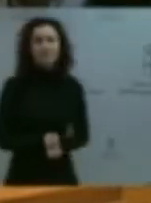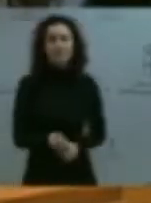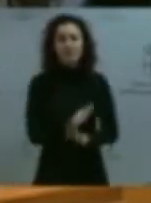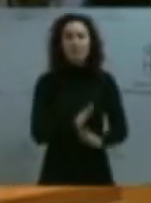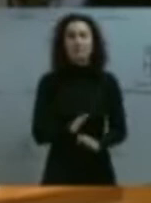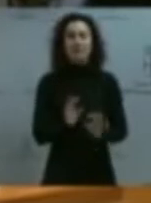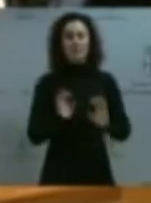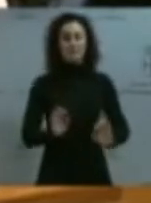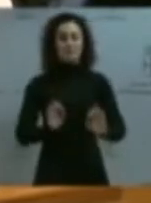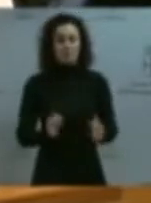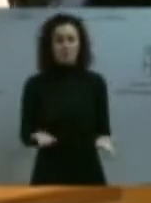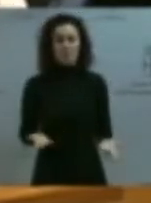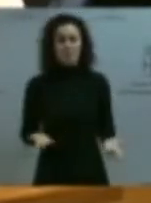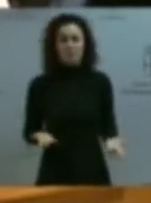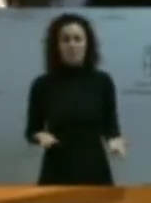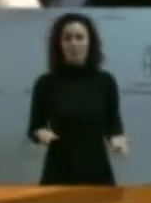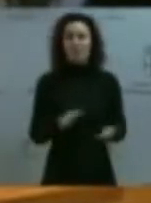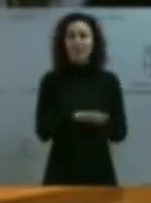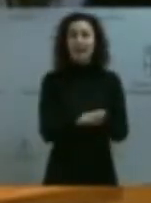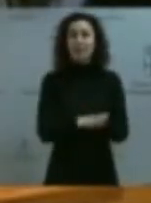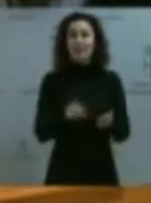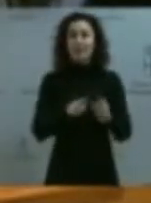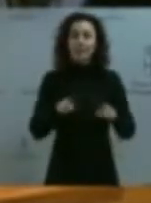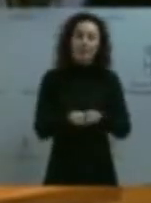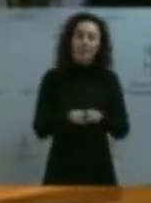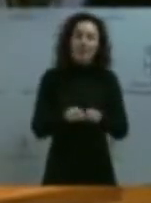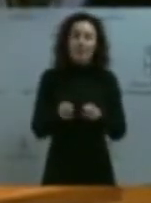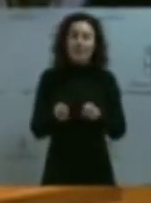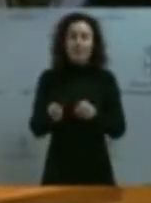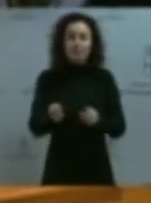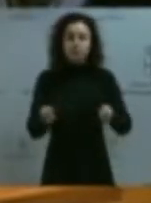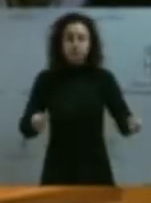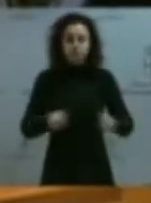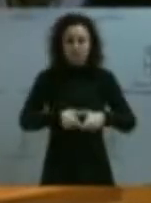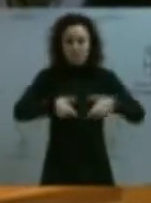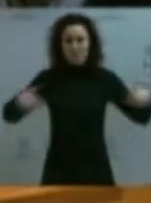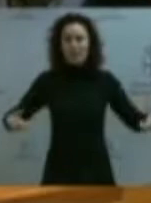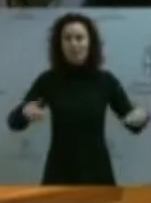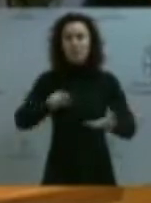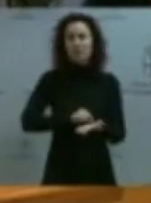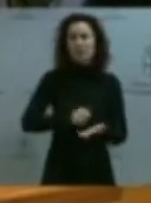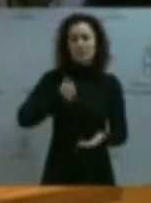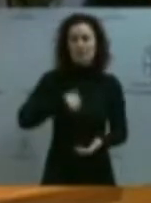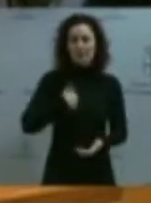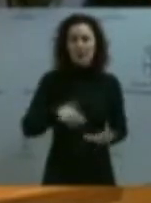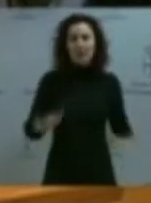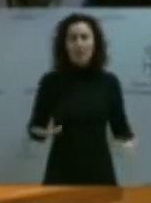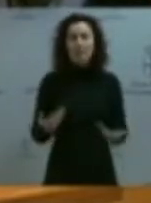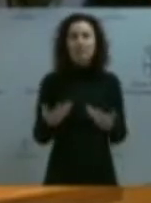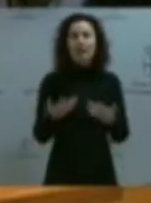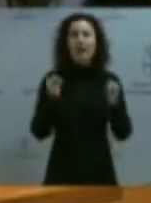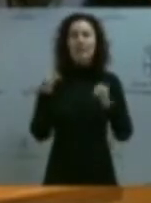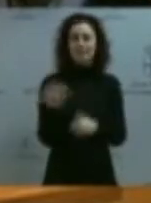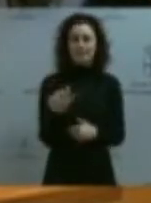que quiere decir que vuelven a contratar a los eventuales que ya estaban contratados, eso se refiere cuando habla de refuerzos, lo que tenemos es que tienen que entrar y sacar a los profesionales, a